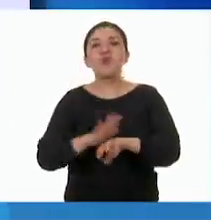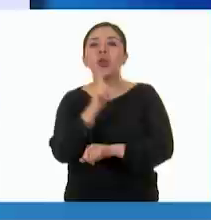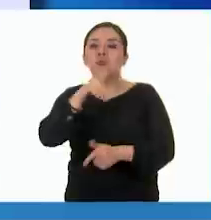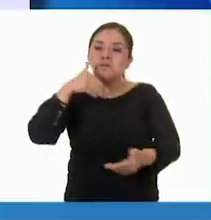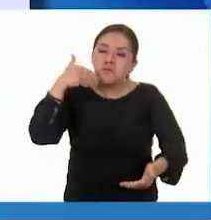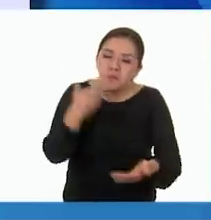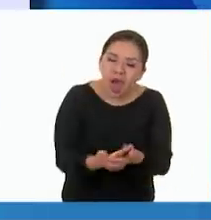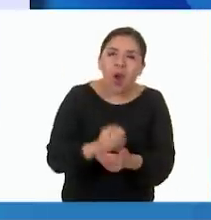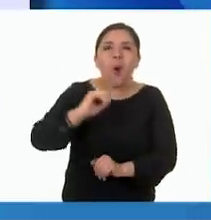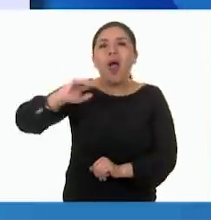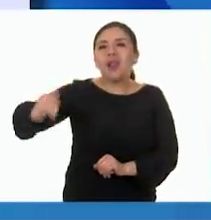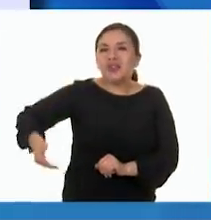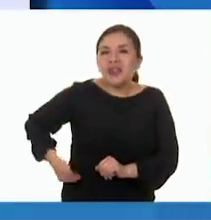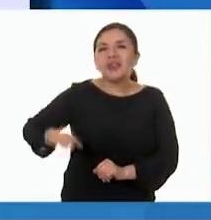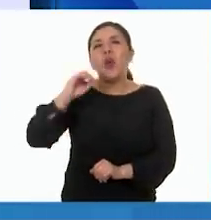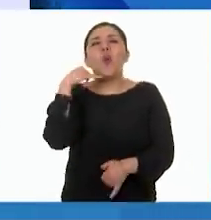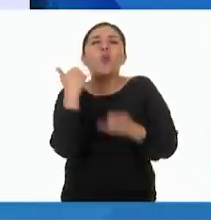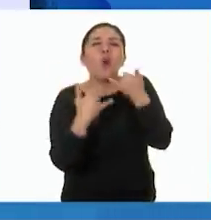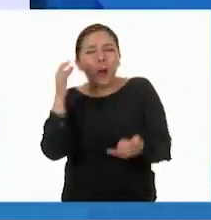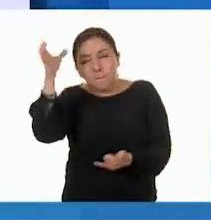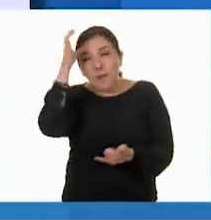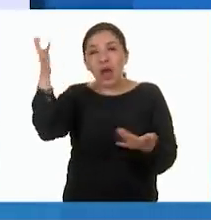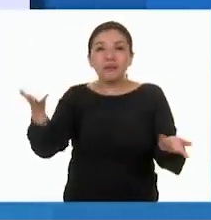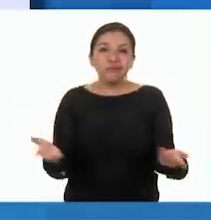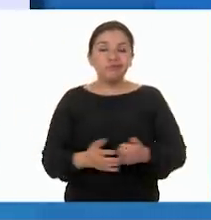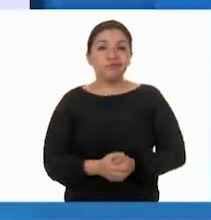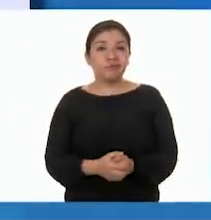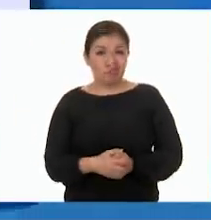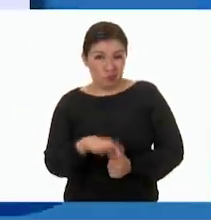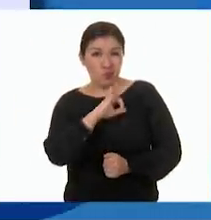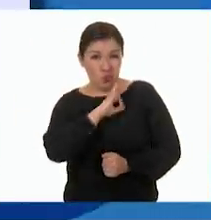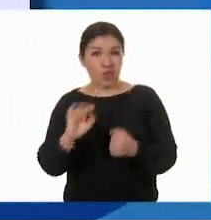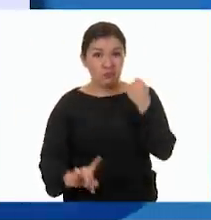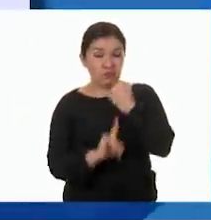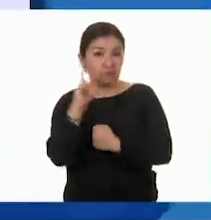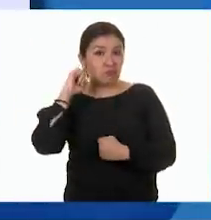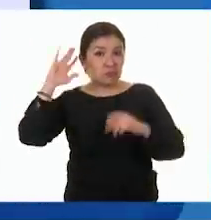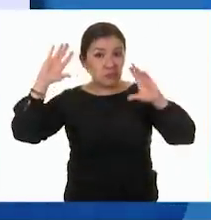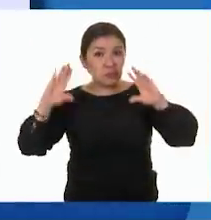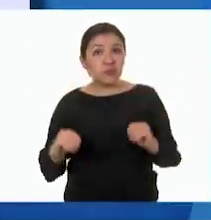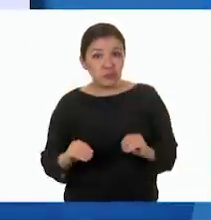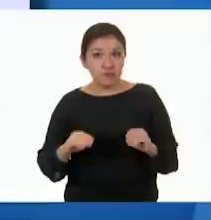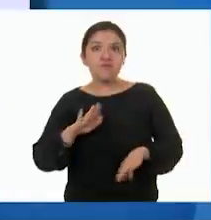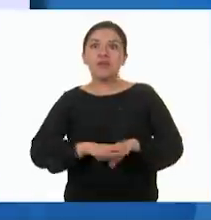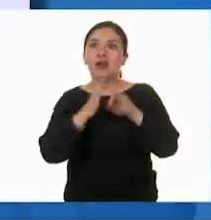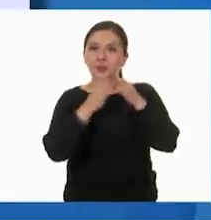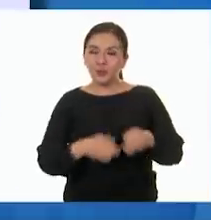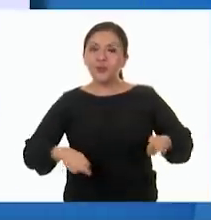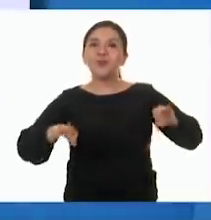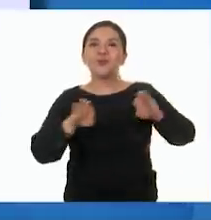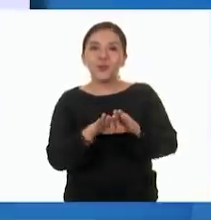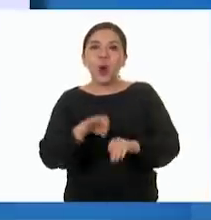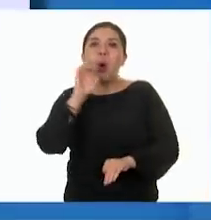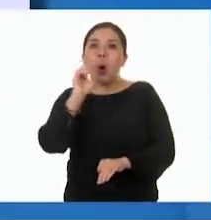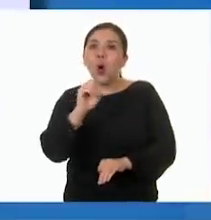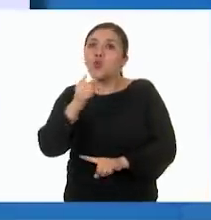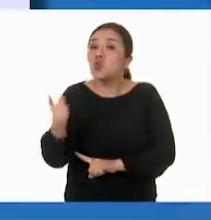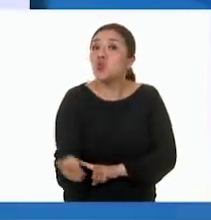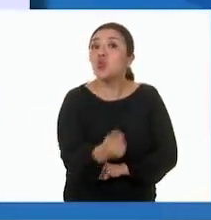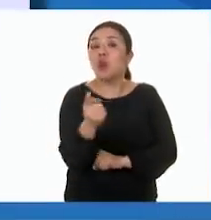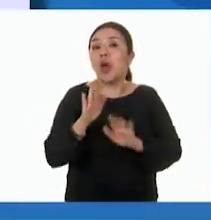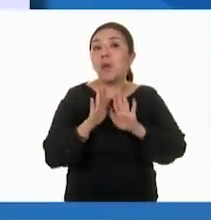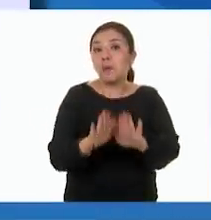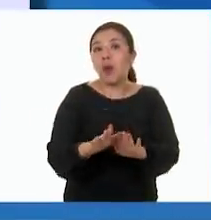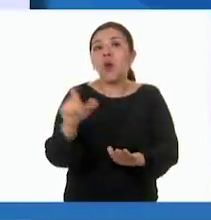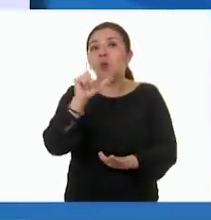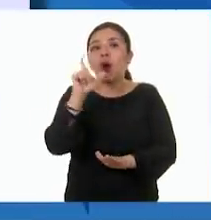caídas, accidentes o juegos. Se pueden tener pérdidas auditivas importantes y o permanentes cuando